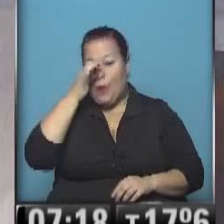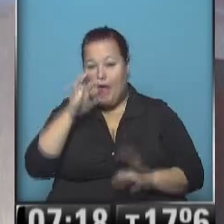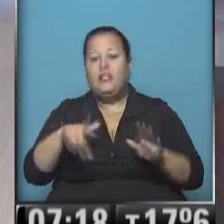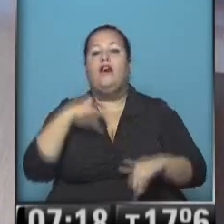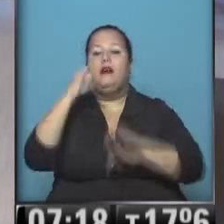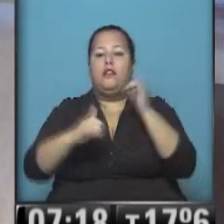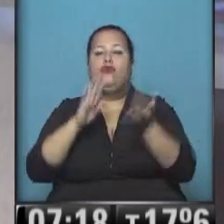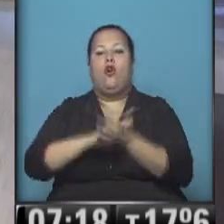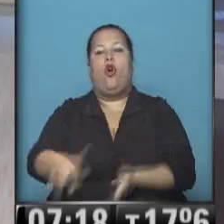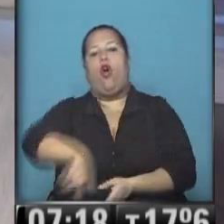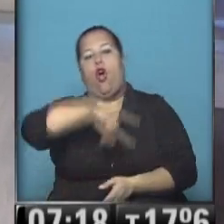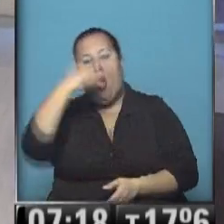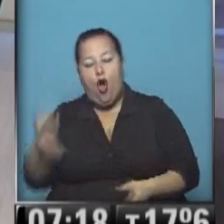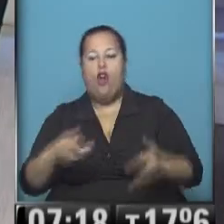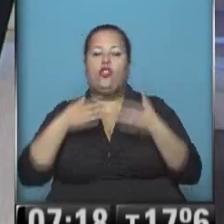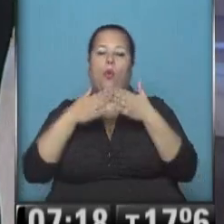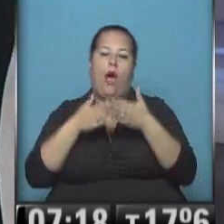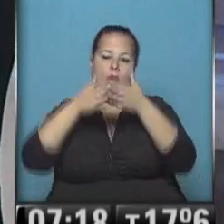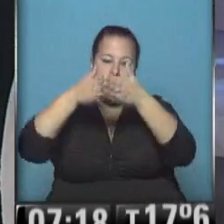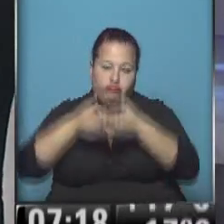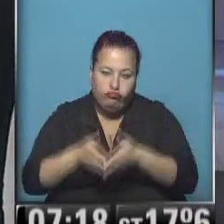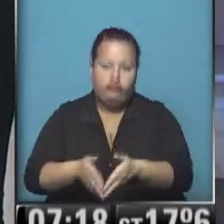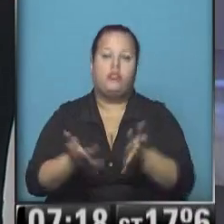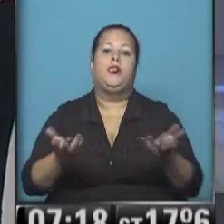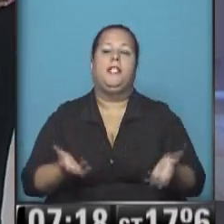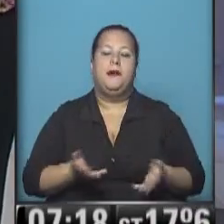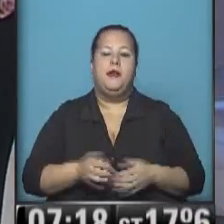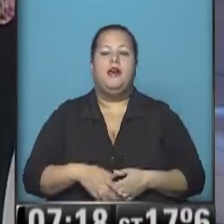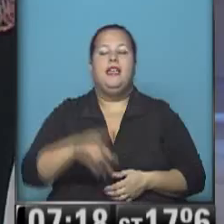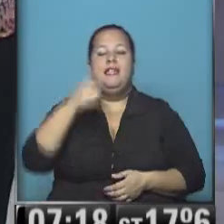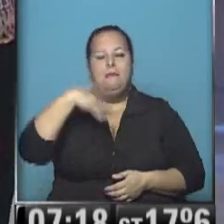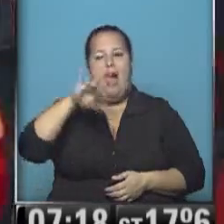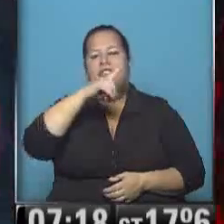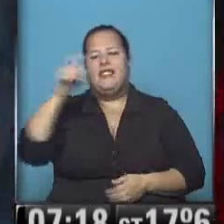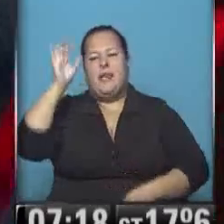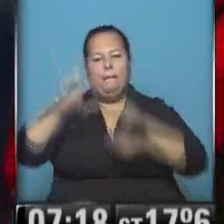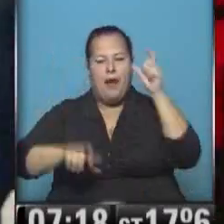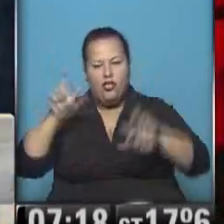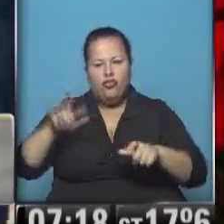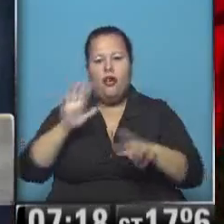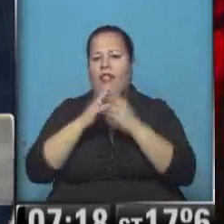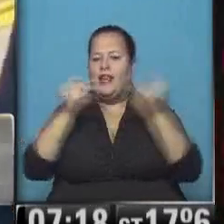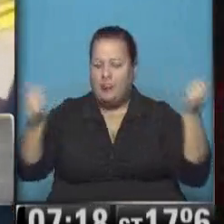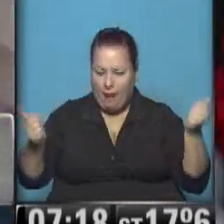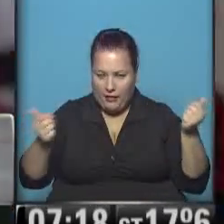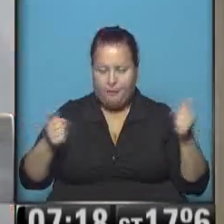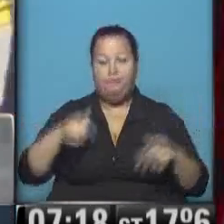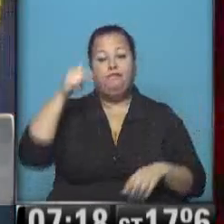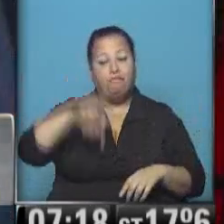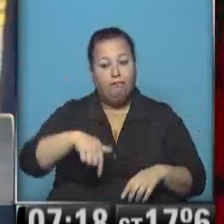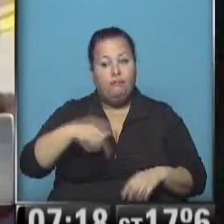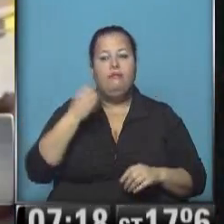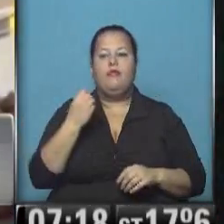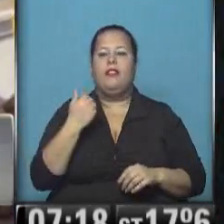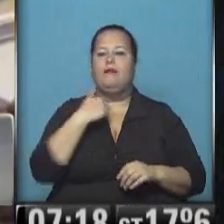Tenemos que hablar de otro barco naufragó y de cientos de personas que están en calidad de desaparecidos. En este caso nos